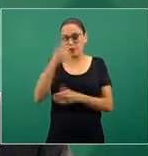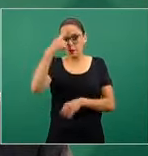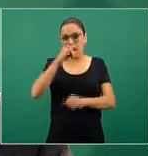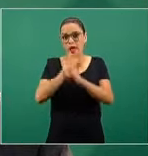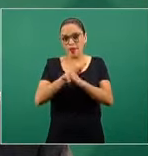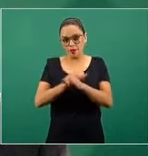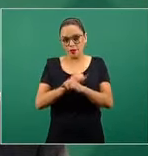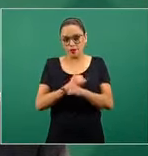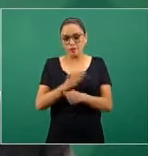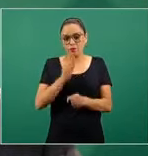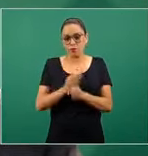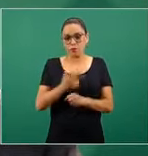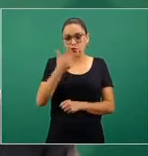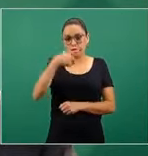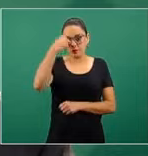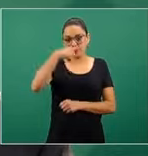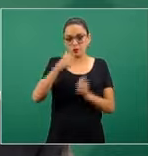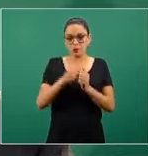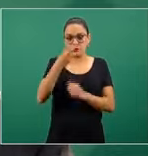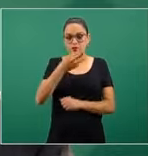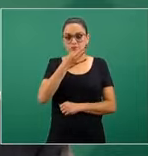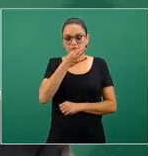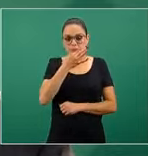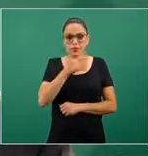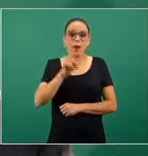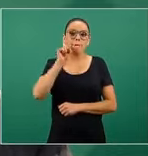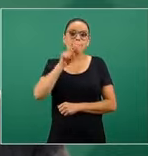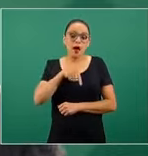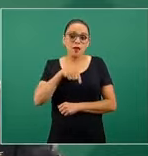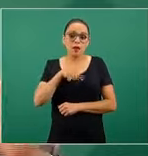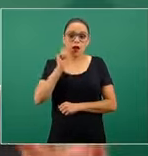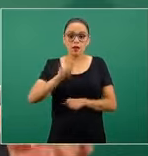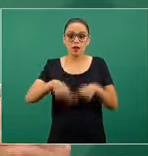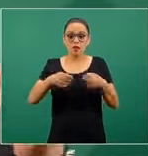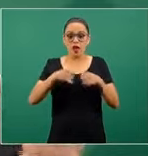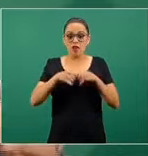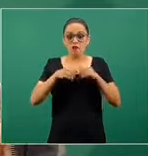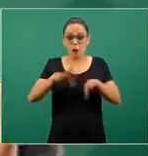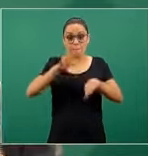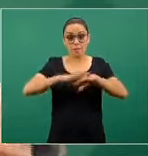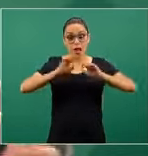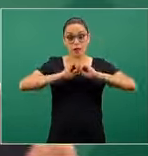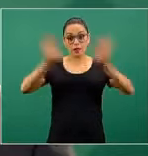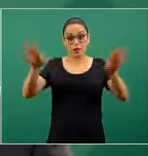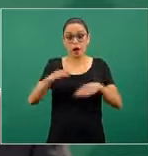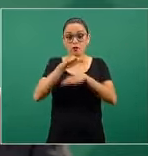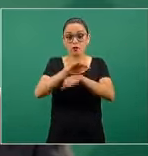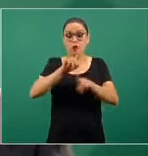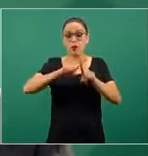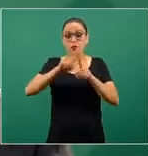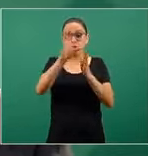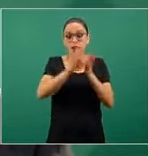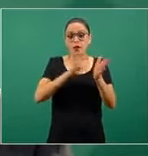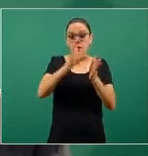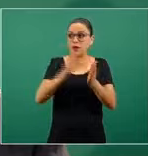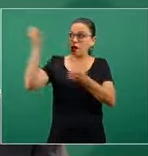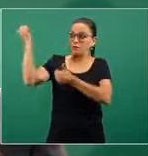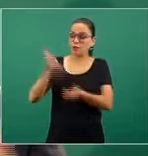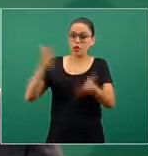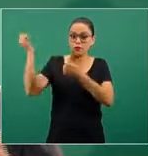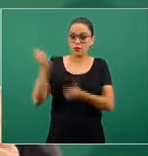20:03, aquí terminamos. Mañana es el Pulso de la Salud, daremos información ya panorámica sobre los distintos calendarios de llegada de